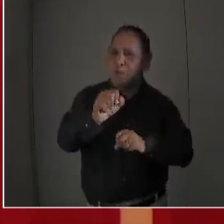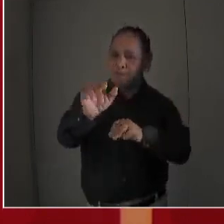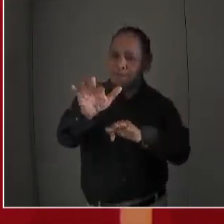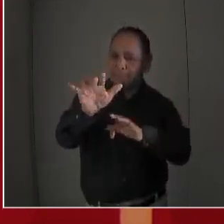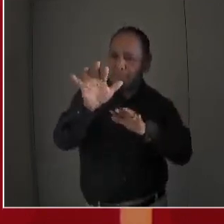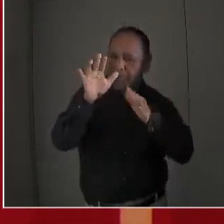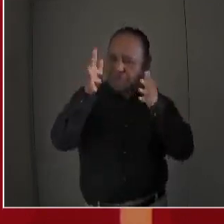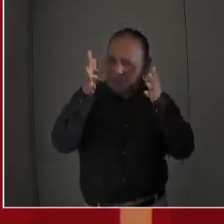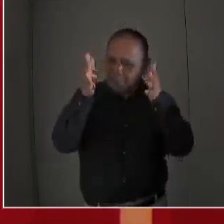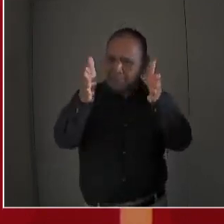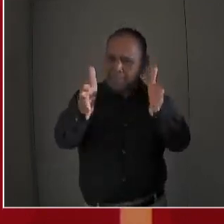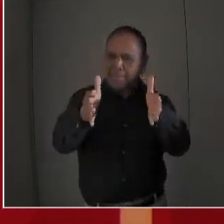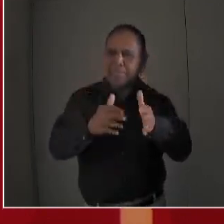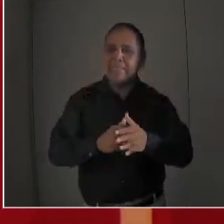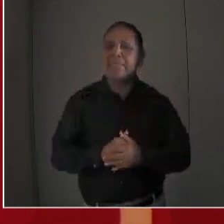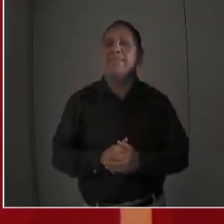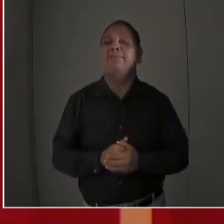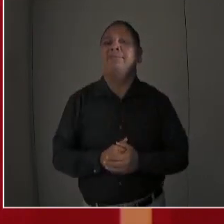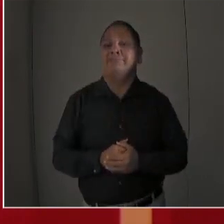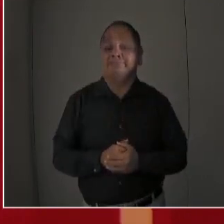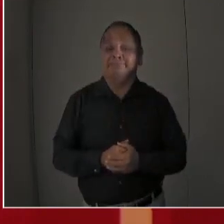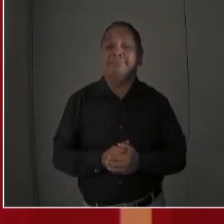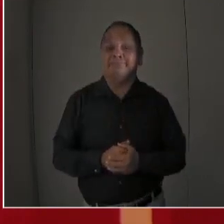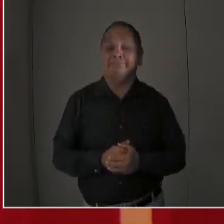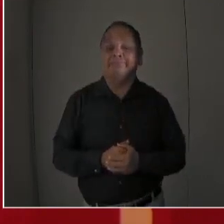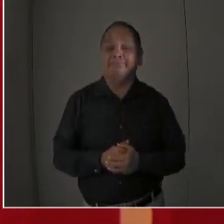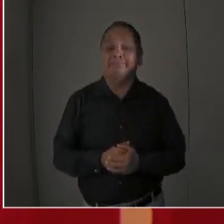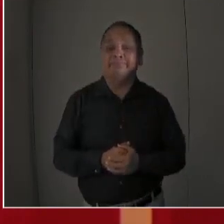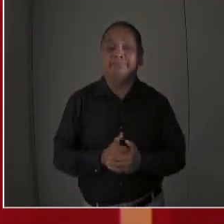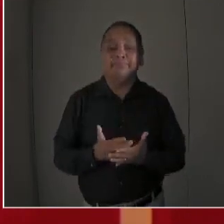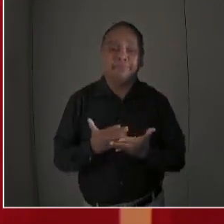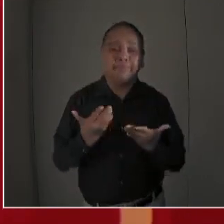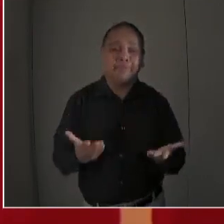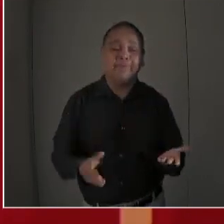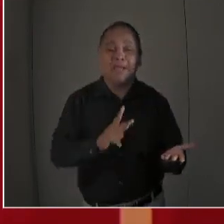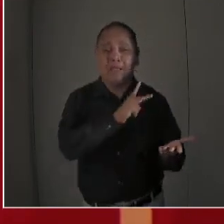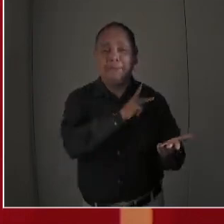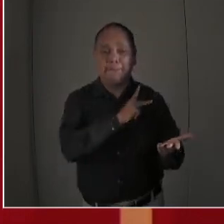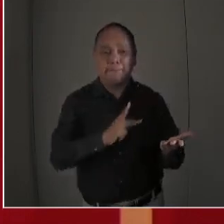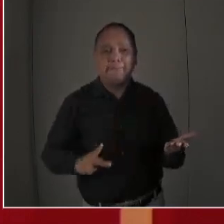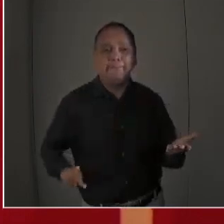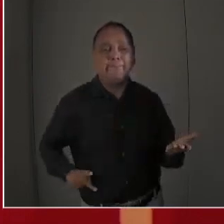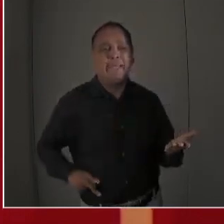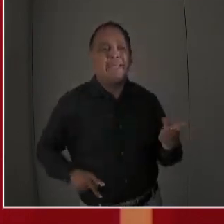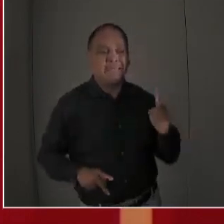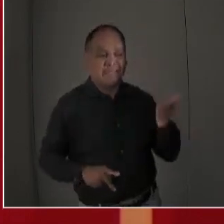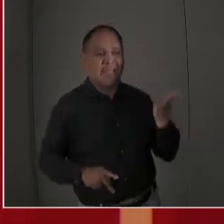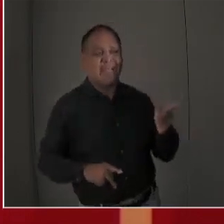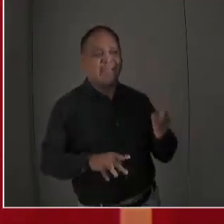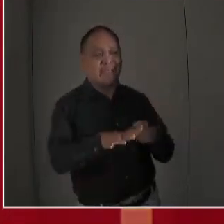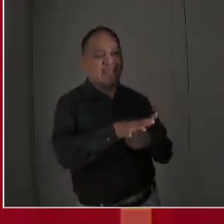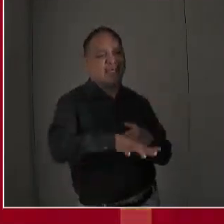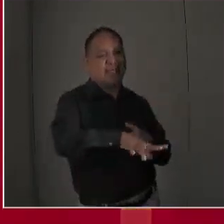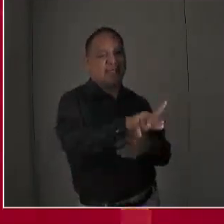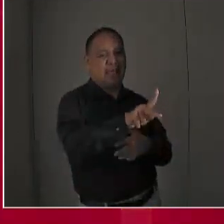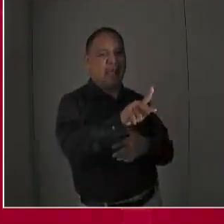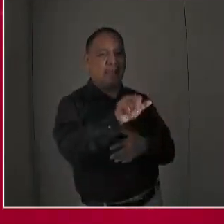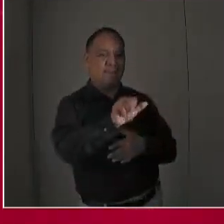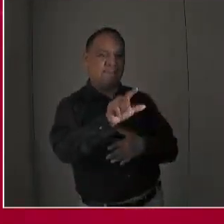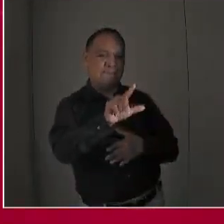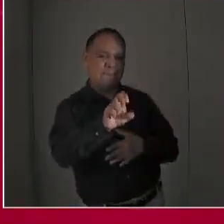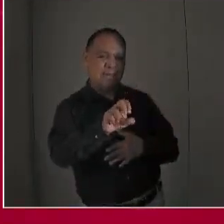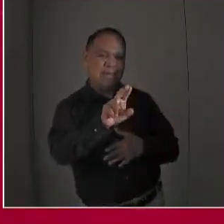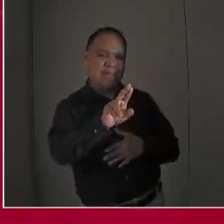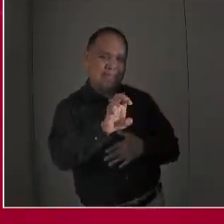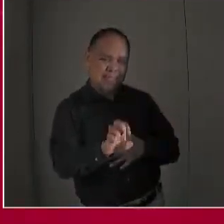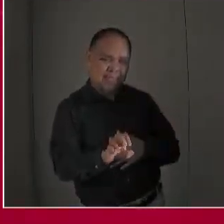camino. Entonces, ahora que el presidente se fue a Palenque a su merecido descanso y a seguir luchando,